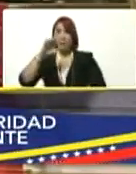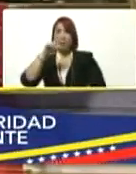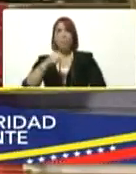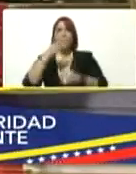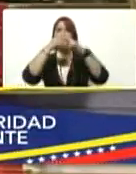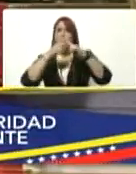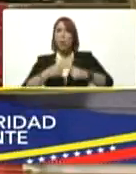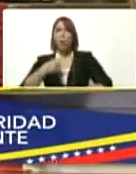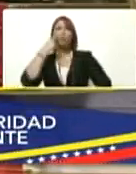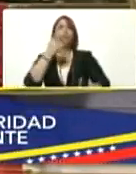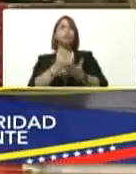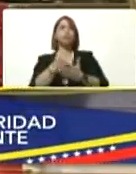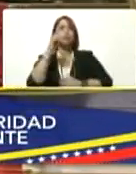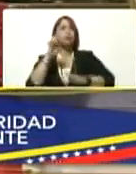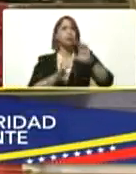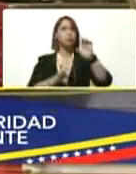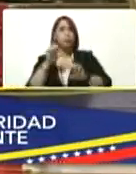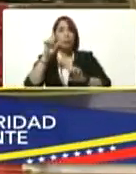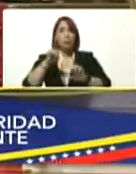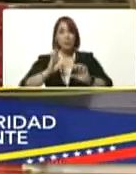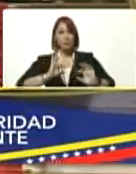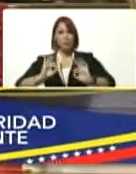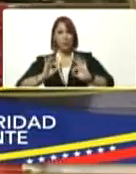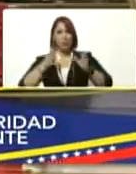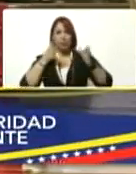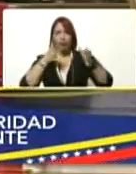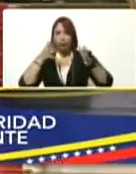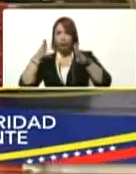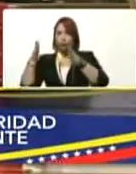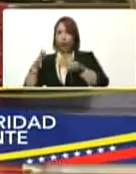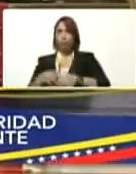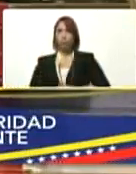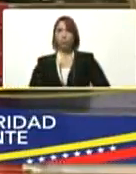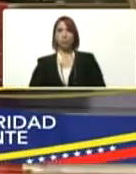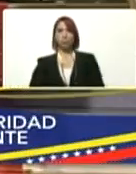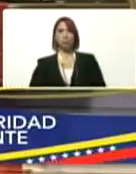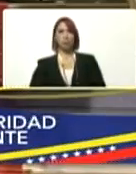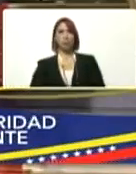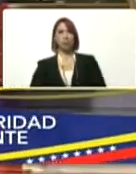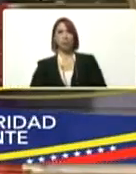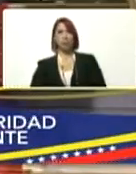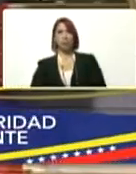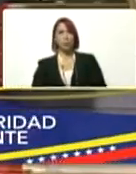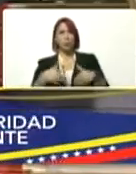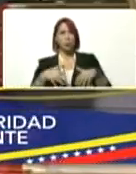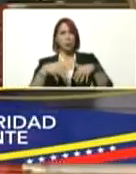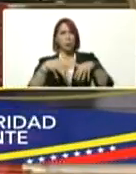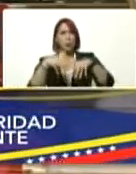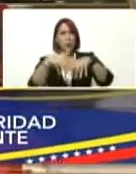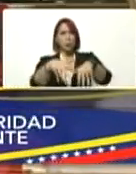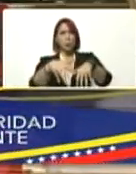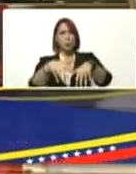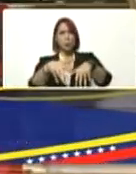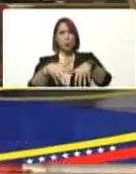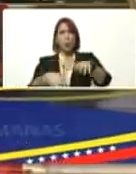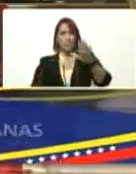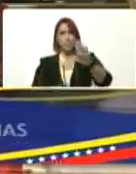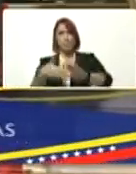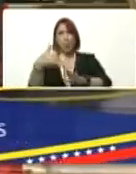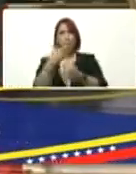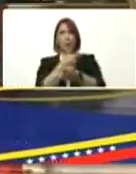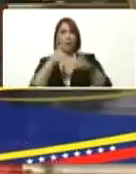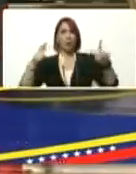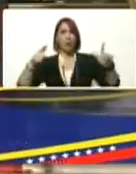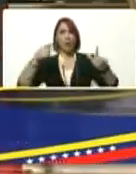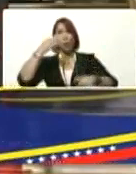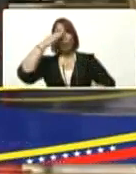calculó la preparación de pertrechos, tropas para ir a liberar a Cuba y a Puerto